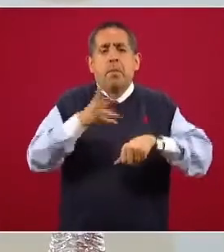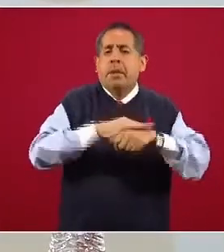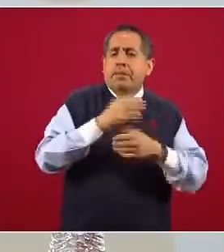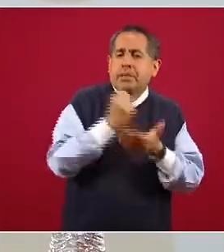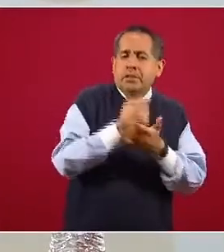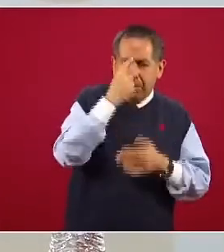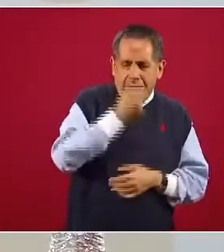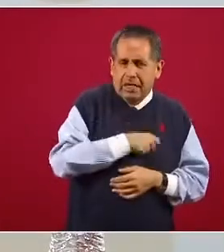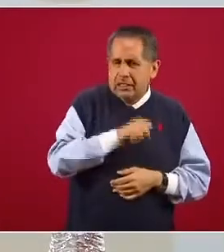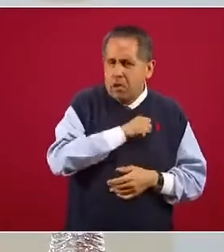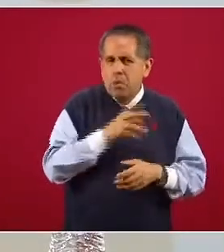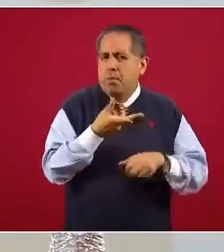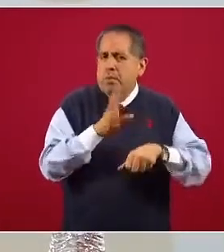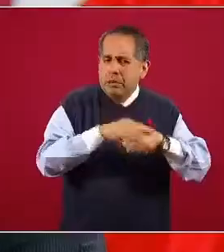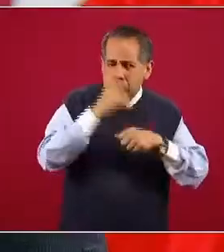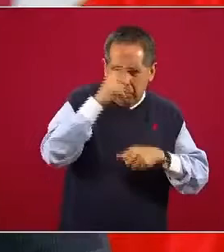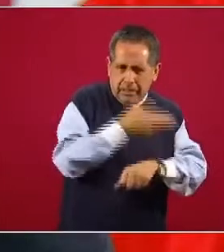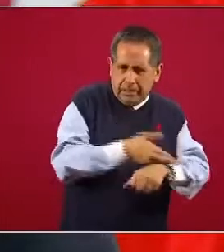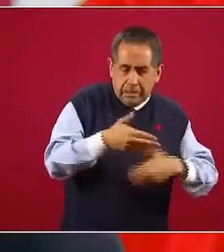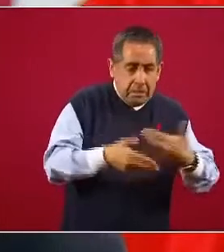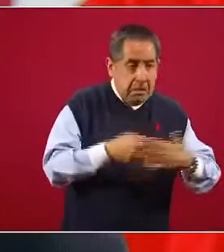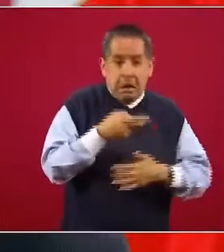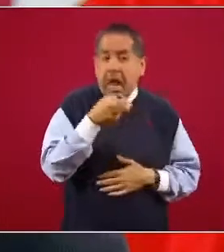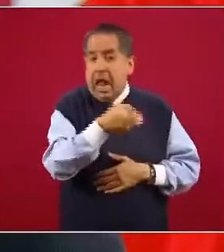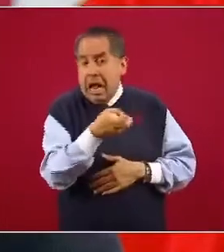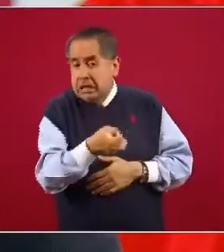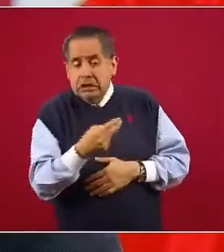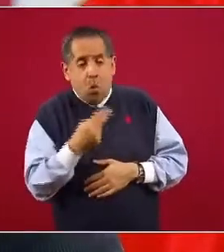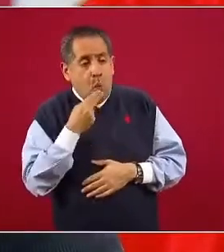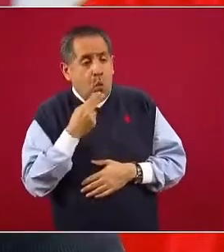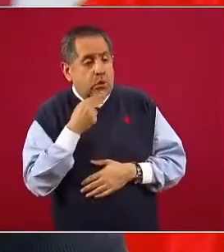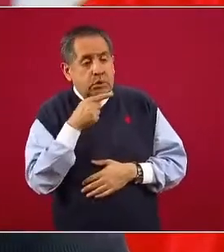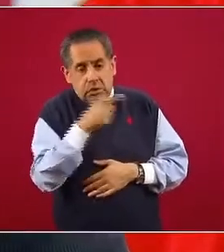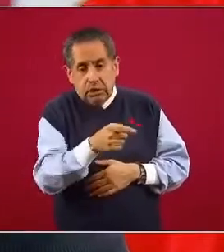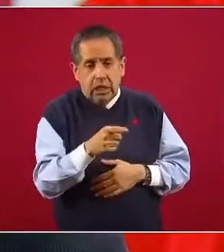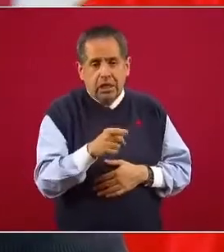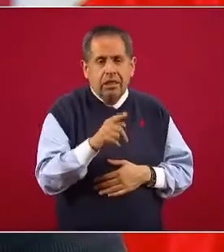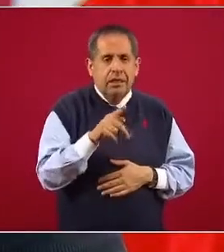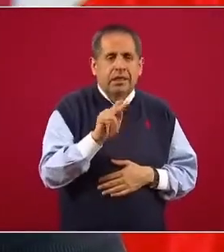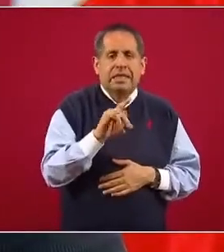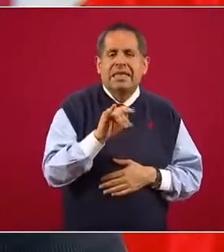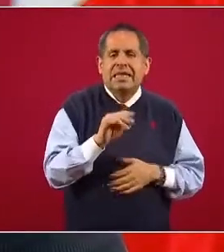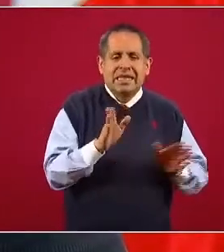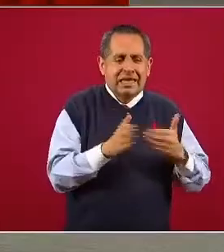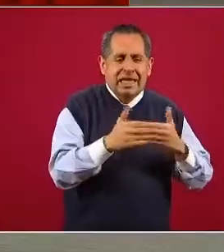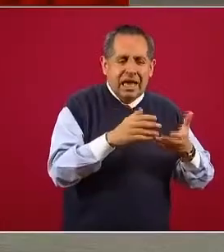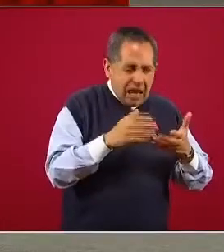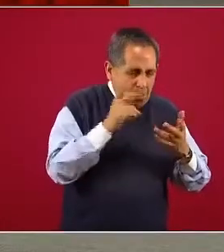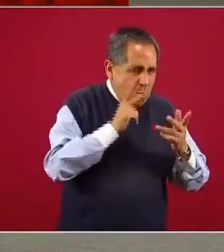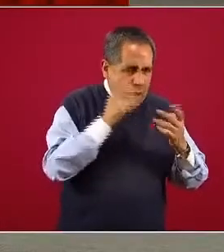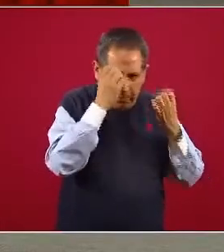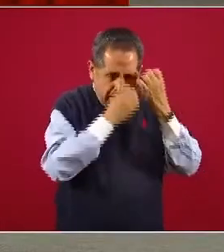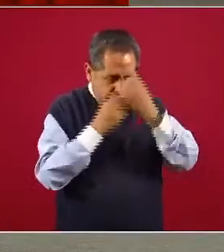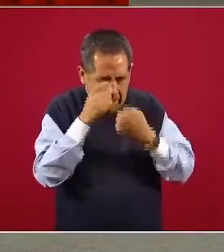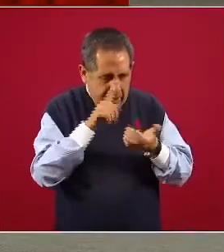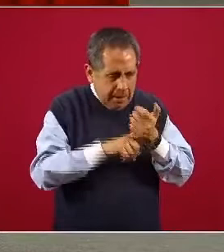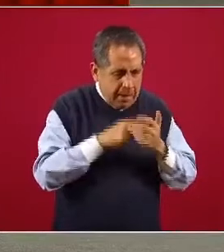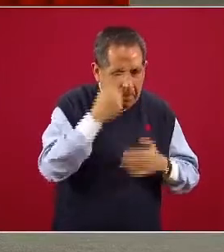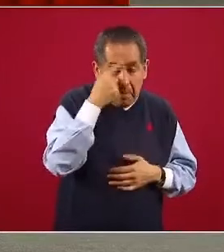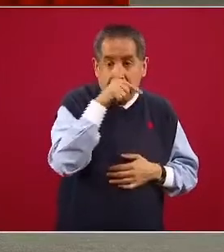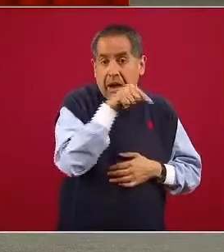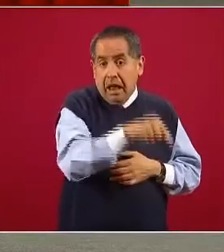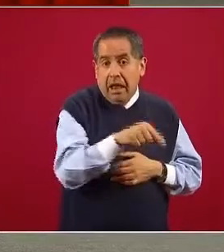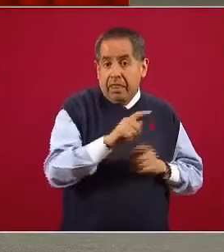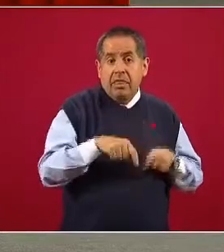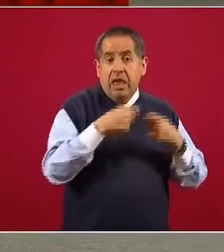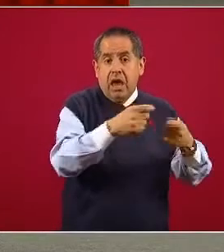para operar, y si este laboratorio está utilizando los kits, la metodología, las pruebas que ya tienen un